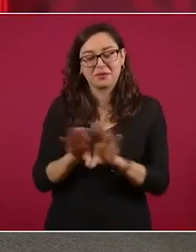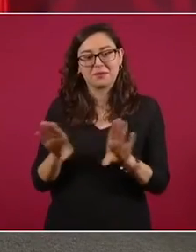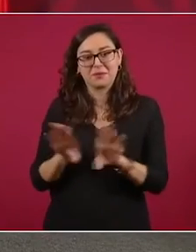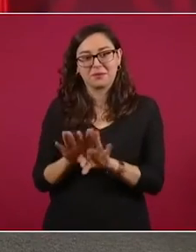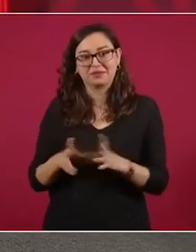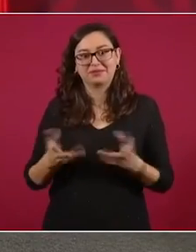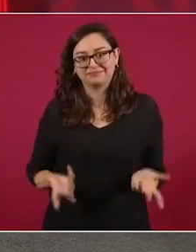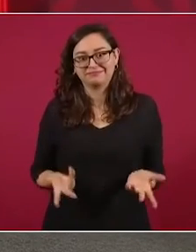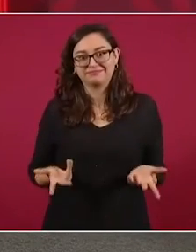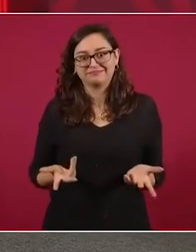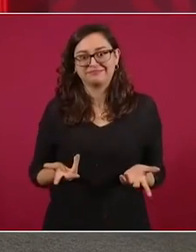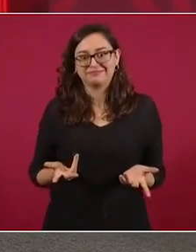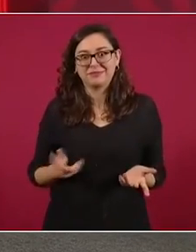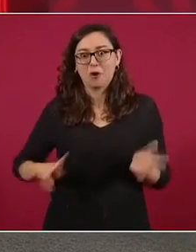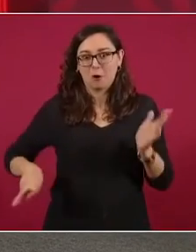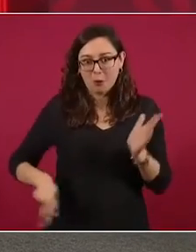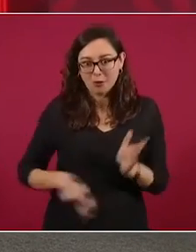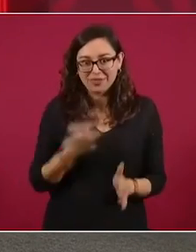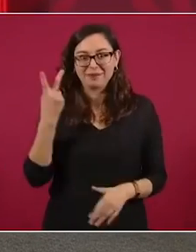nos vamos a ver